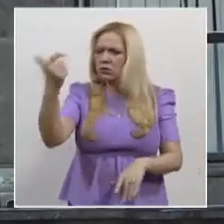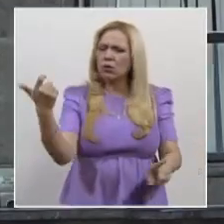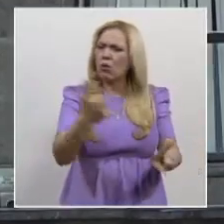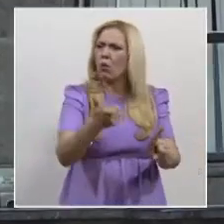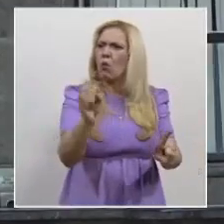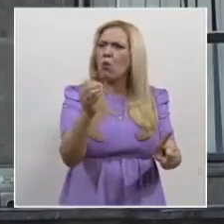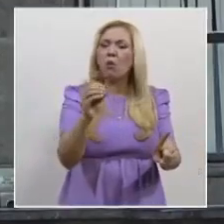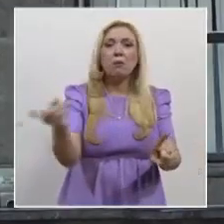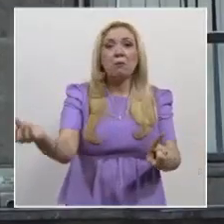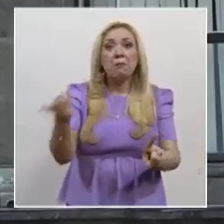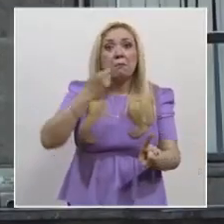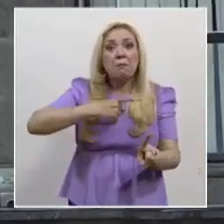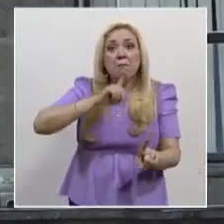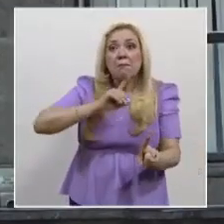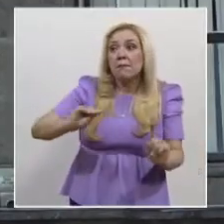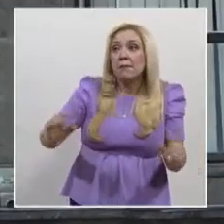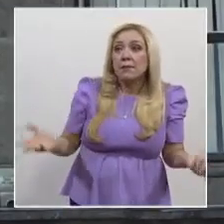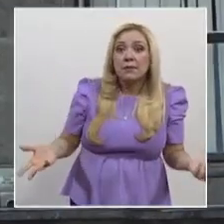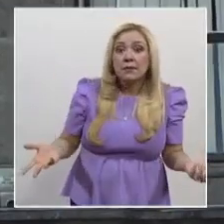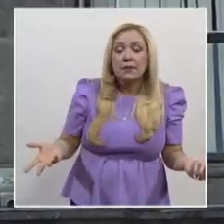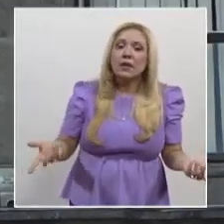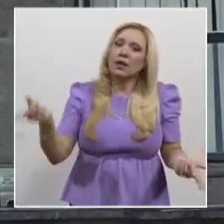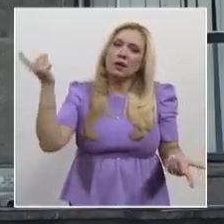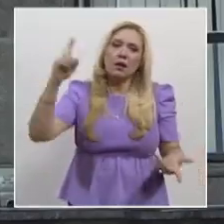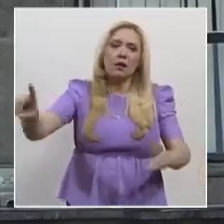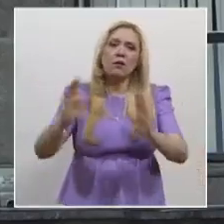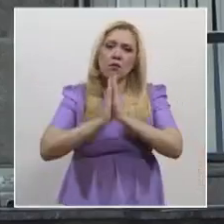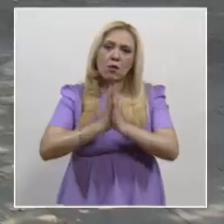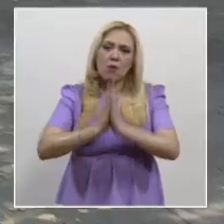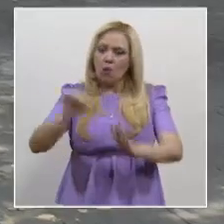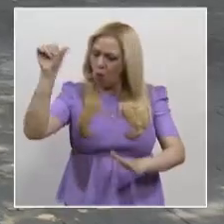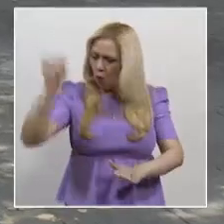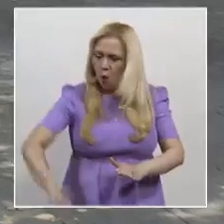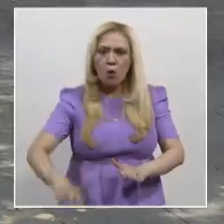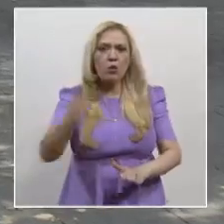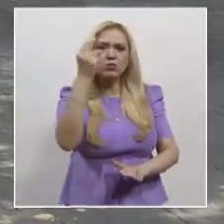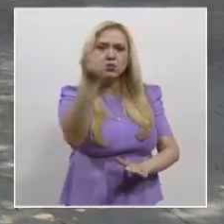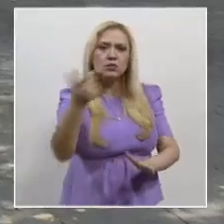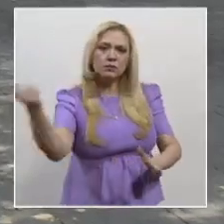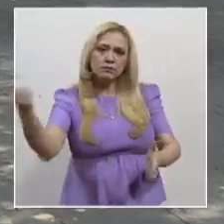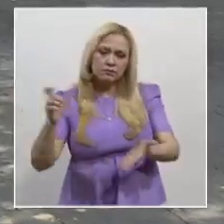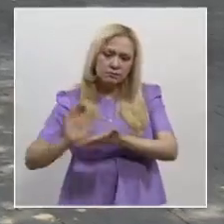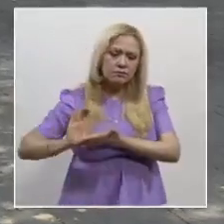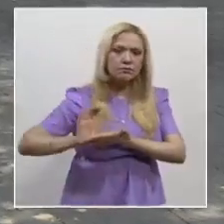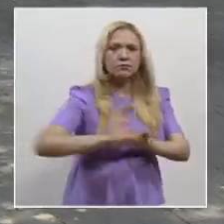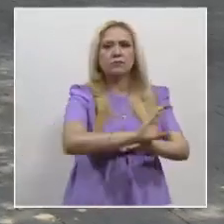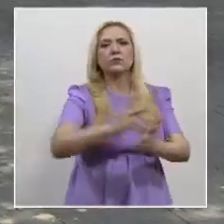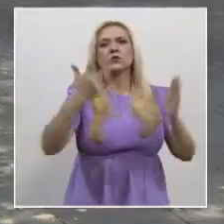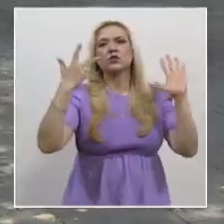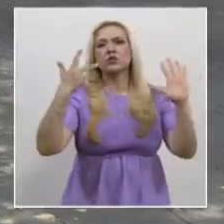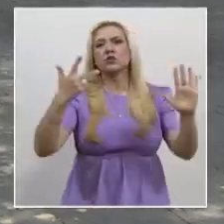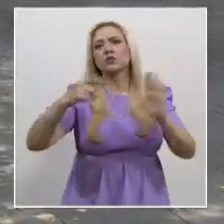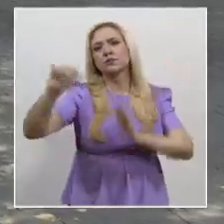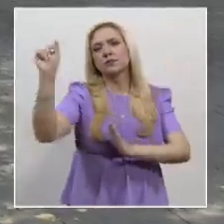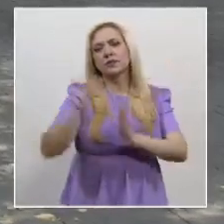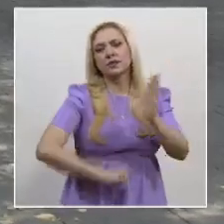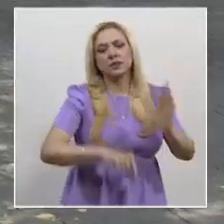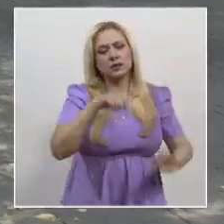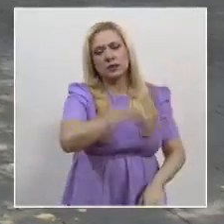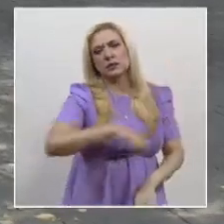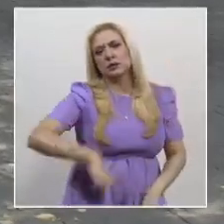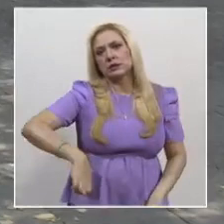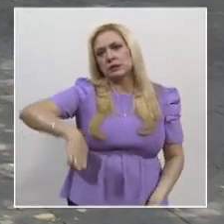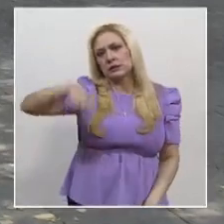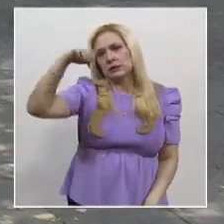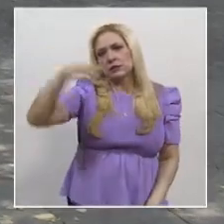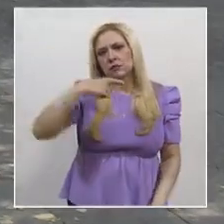de dicha pensión, un motivo por el cual ordenó realizar de manera inmediata el pago de la pensión del bienestar para adultos